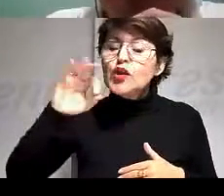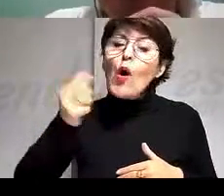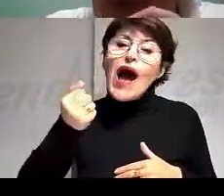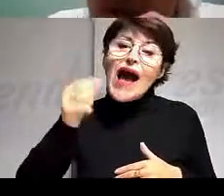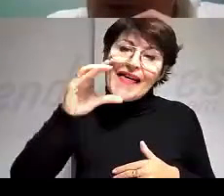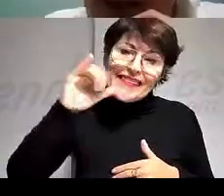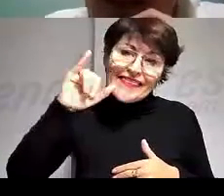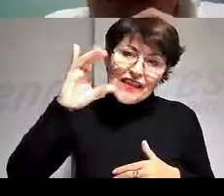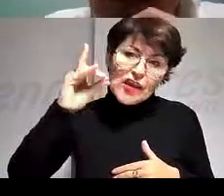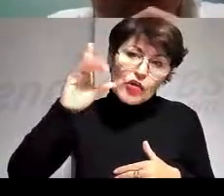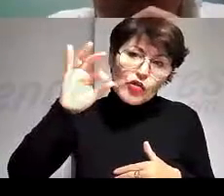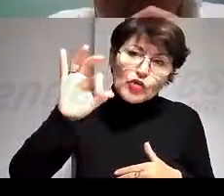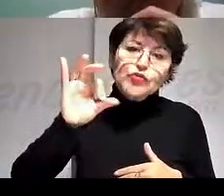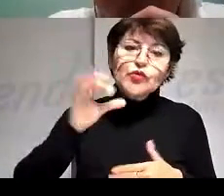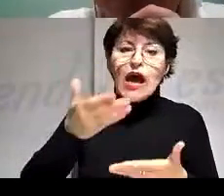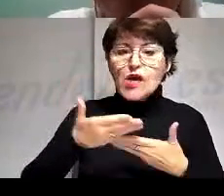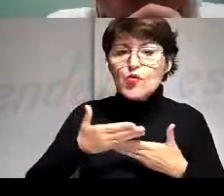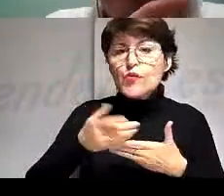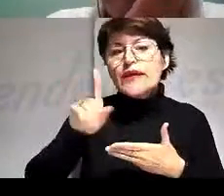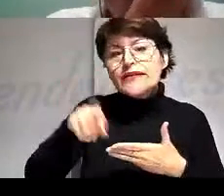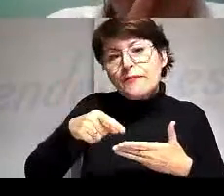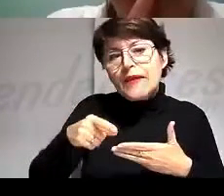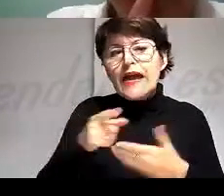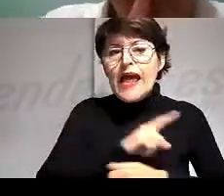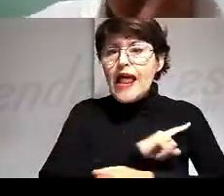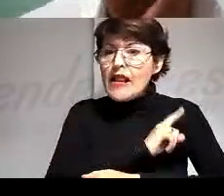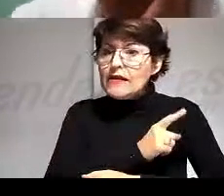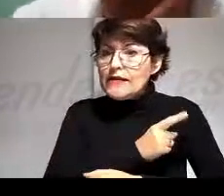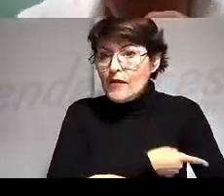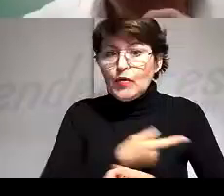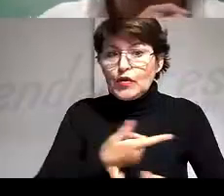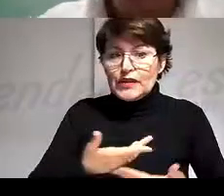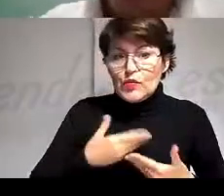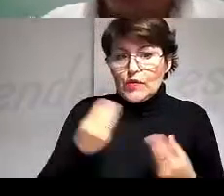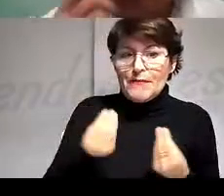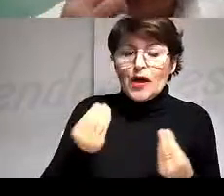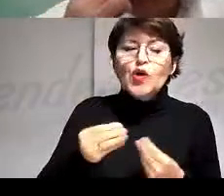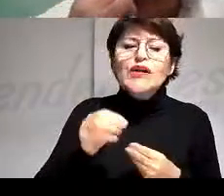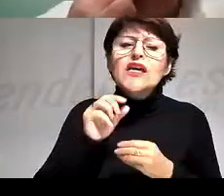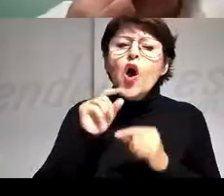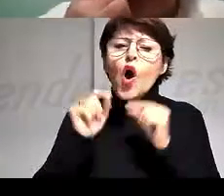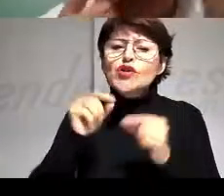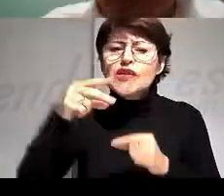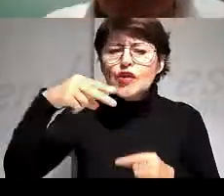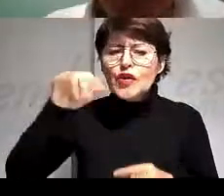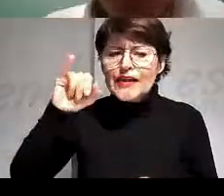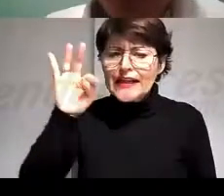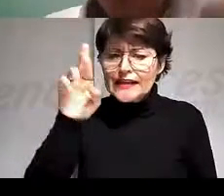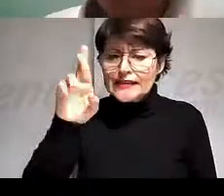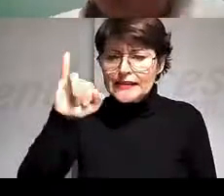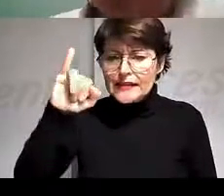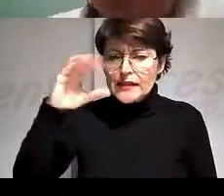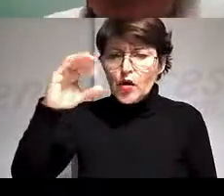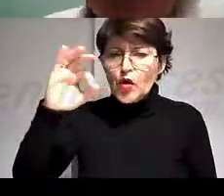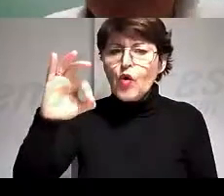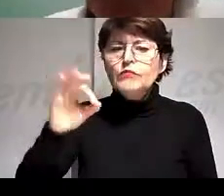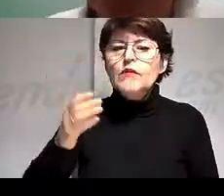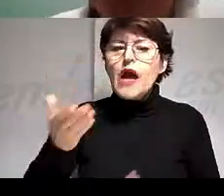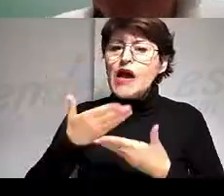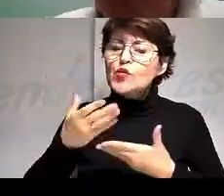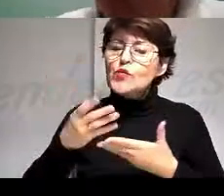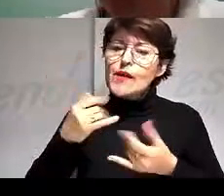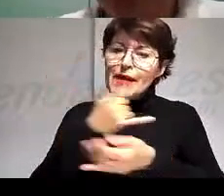proteínas, mejora la tolerancia al ejercicio físico y es un precursor del óxido nítrico. El óxido nítrico es un potente vasodilatador